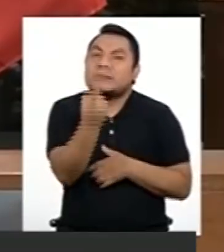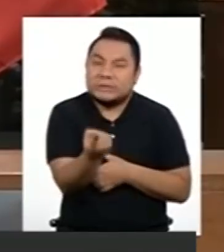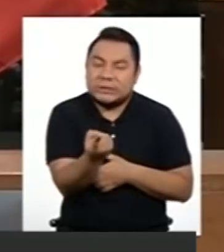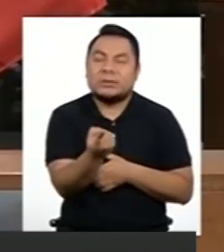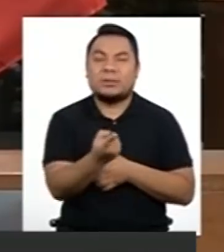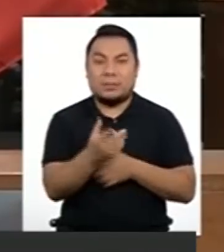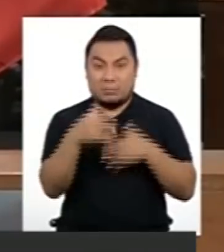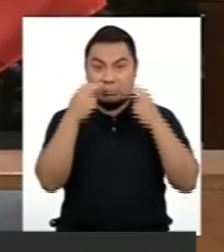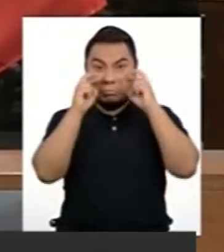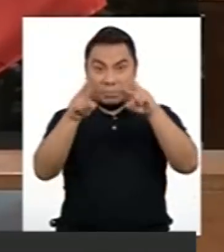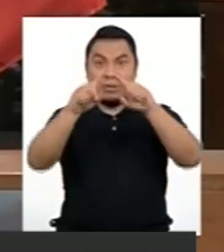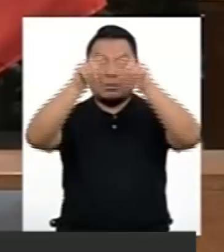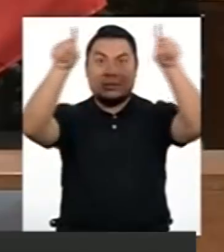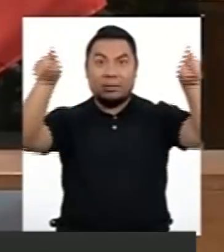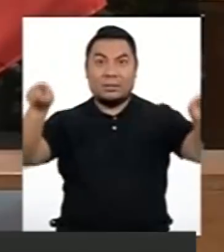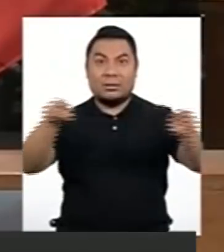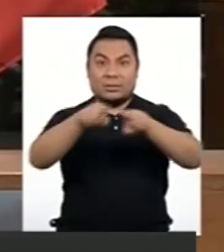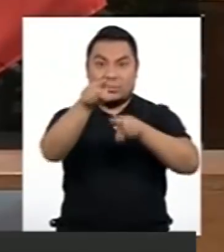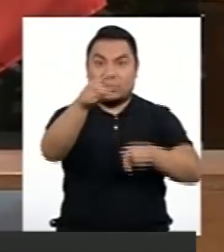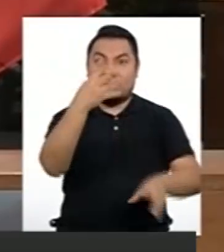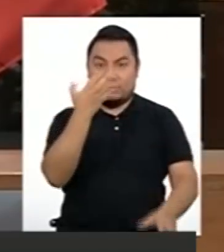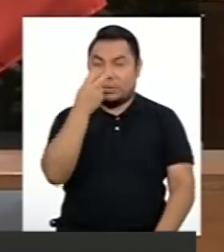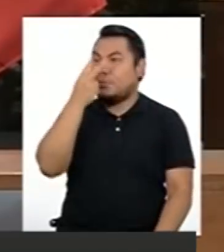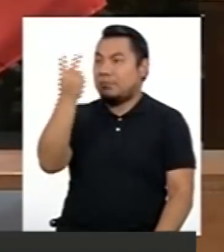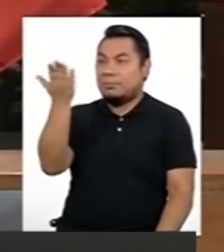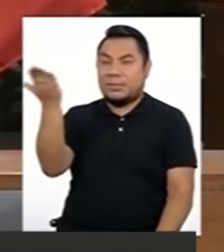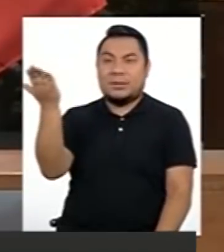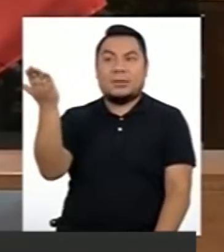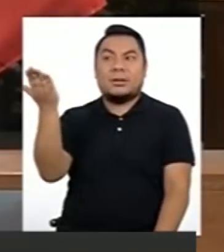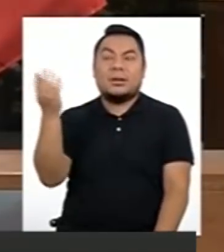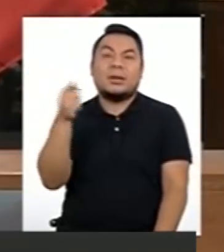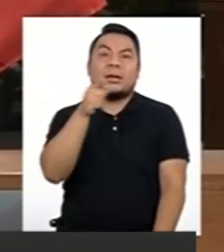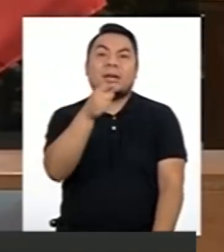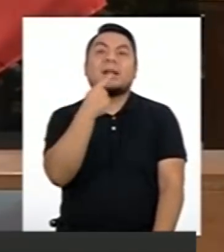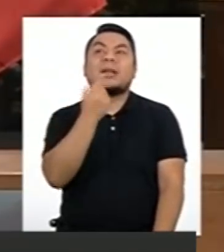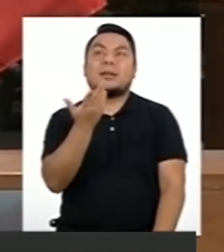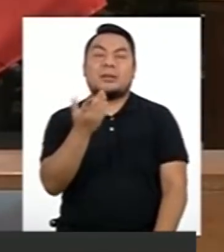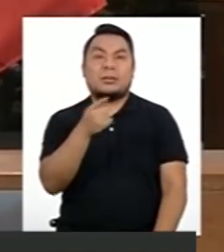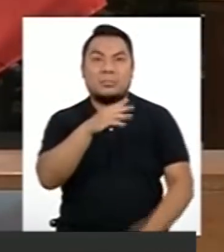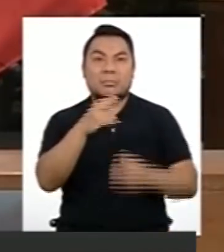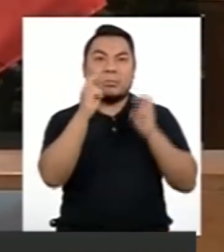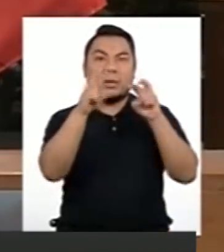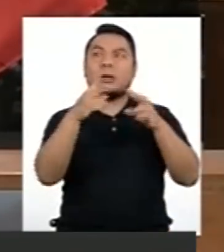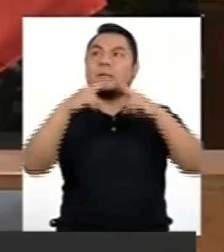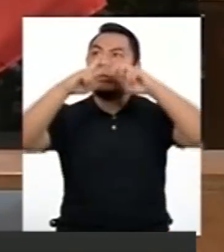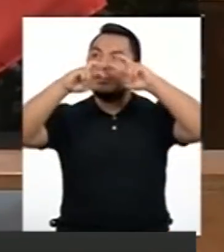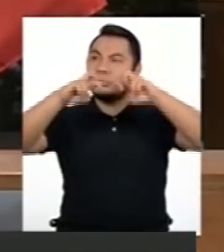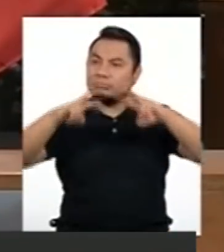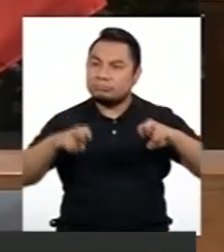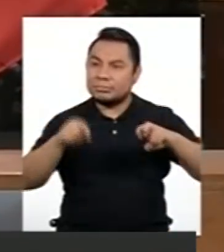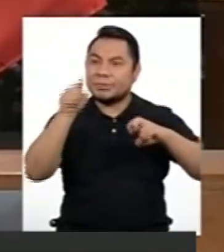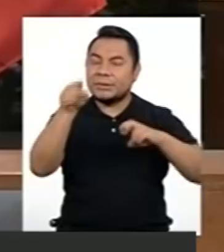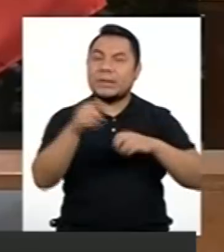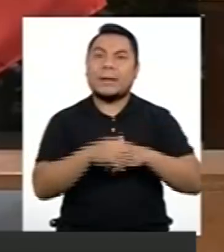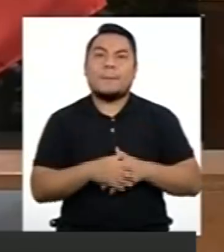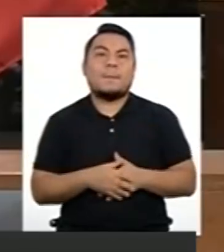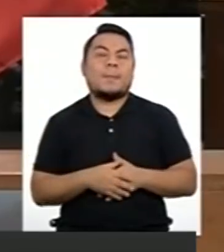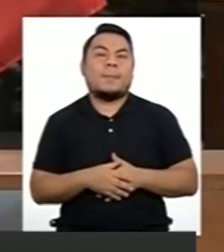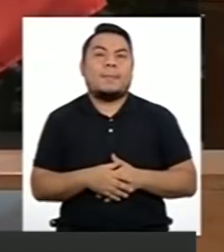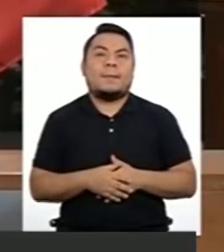los puedan ver ustedes y toda la población, que una investigación